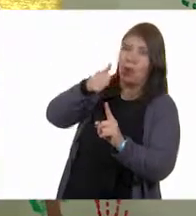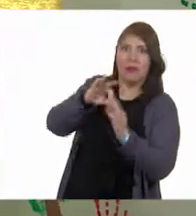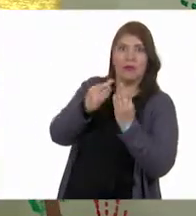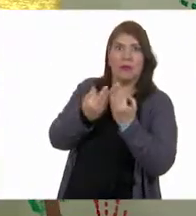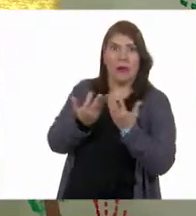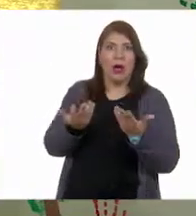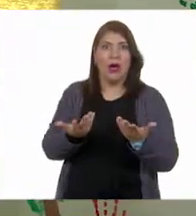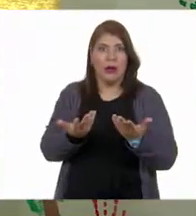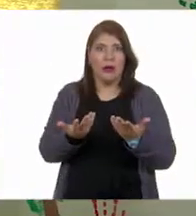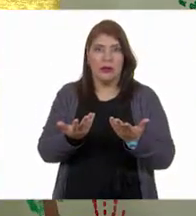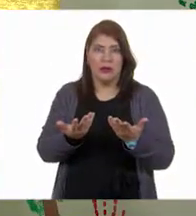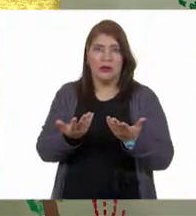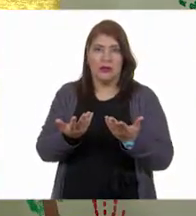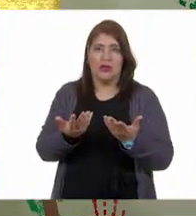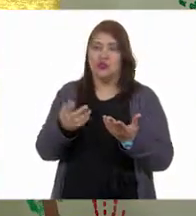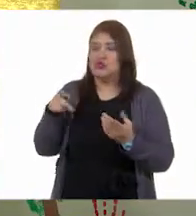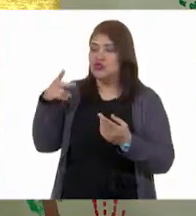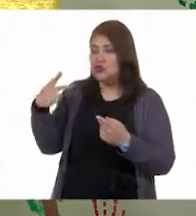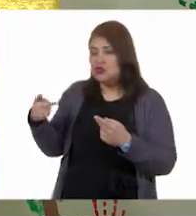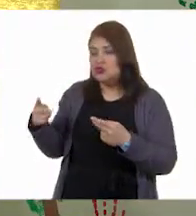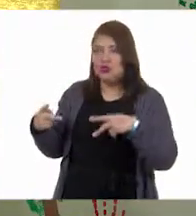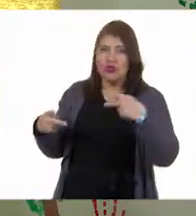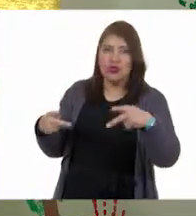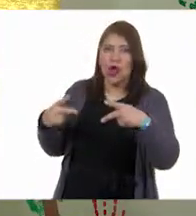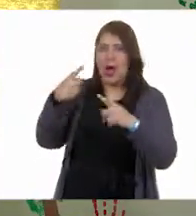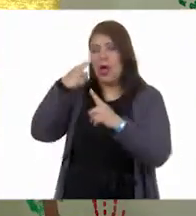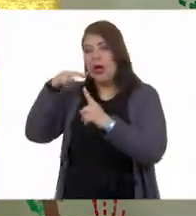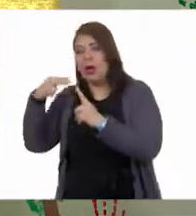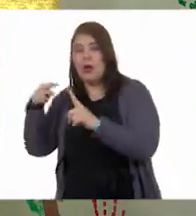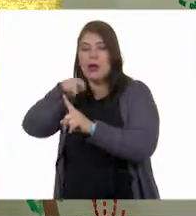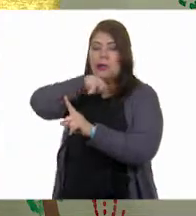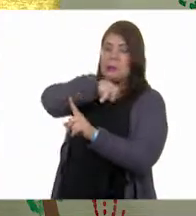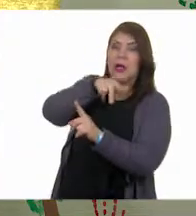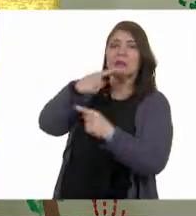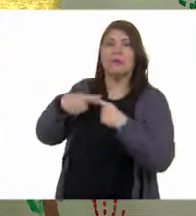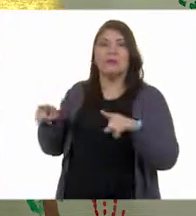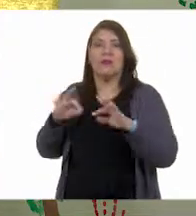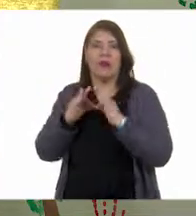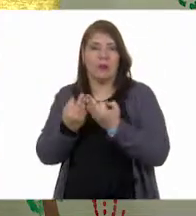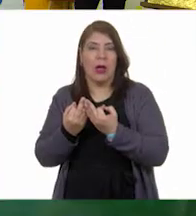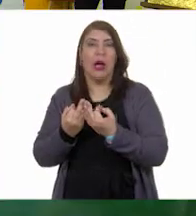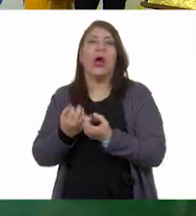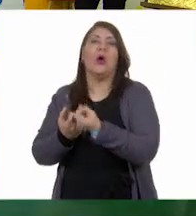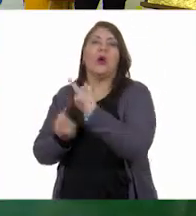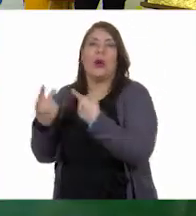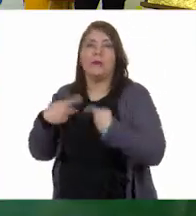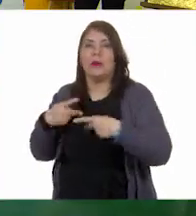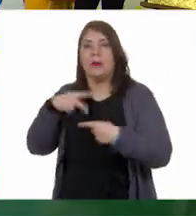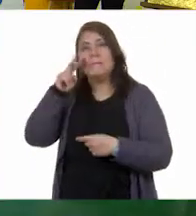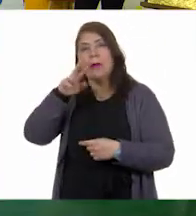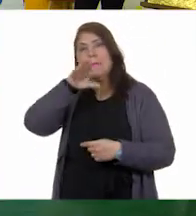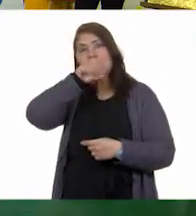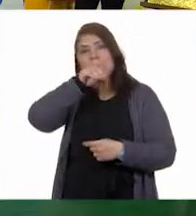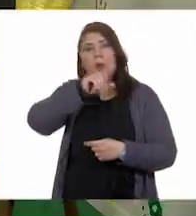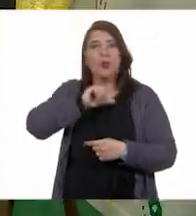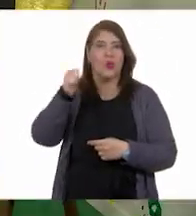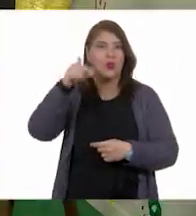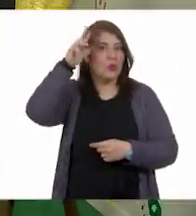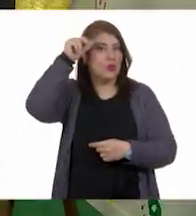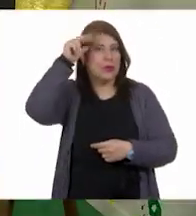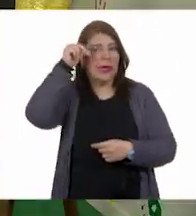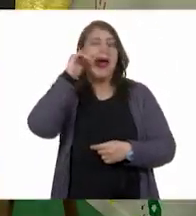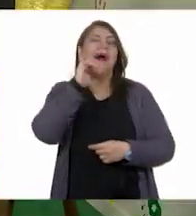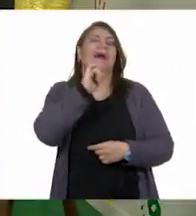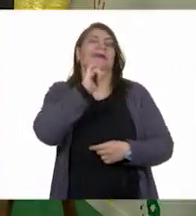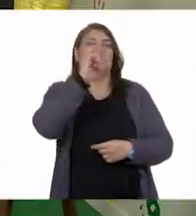lo ven de manera distinta. Alguien ve un pato y el otro ve un conejo. ¡Ya! ¡Ay, y eso me recuerda a un refrán que mi